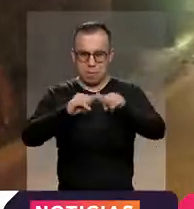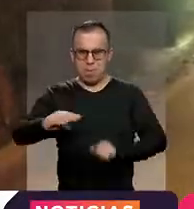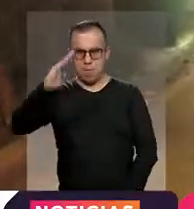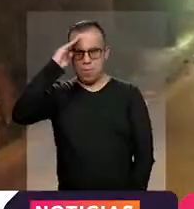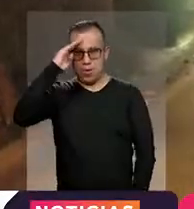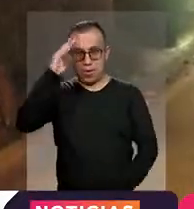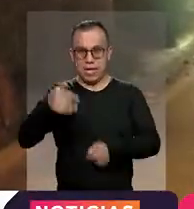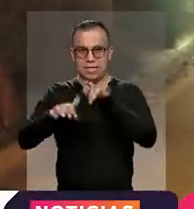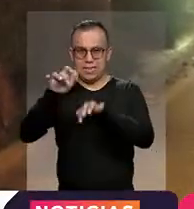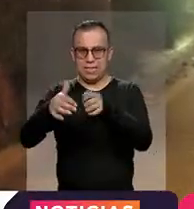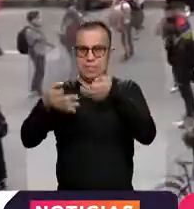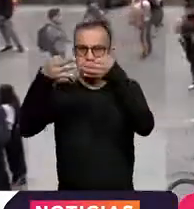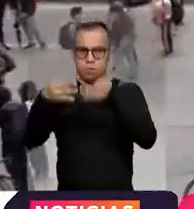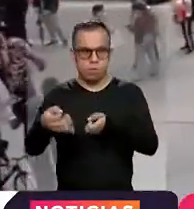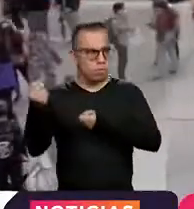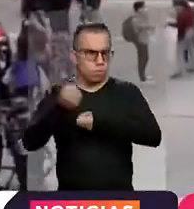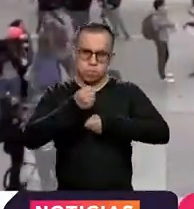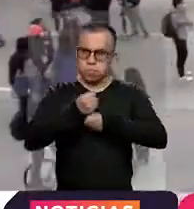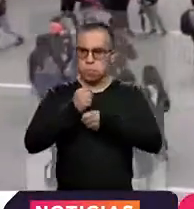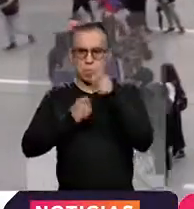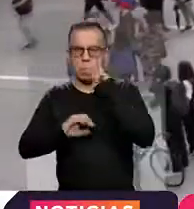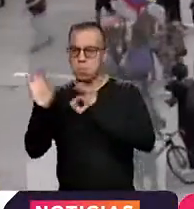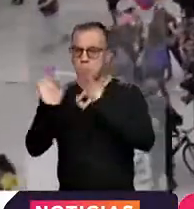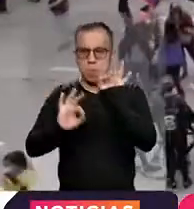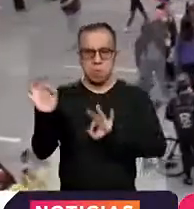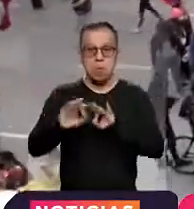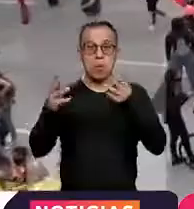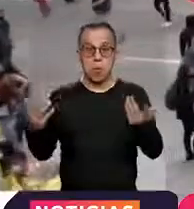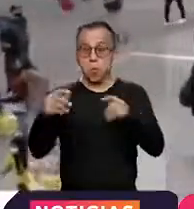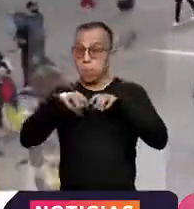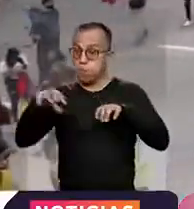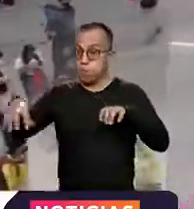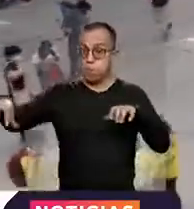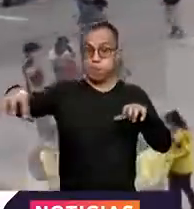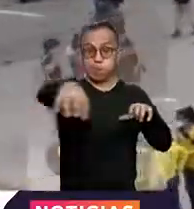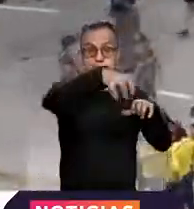Metropolitana de Bogotá trabajan en la planeación de puestos de control a orden público para este día.